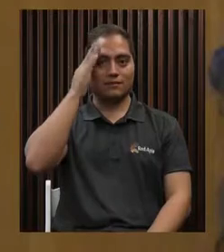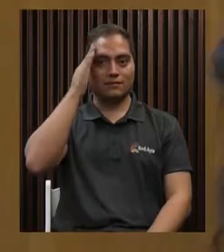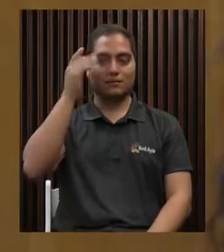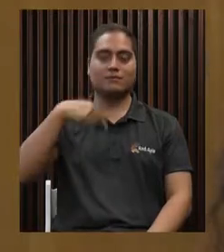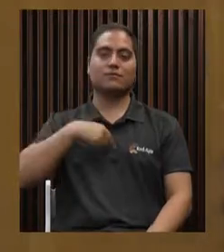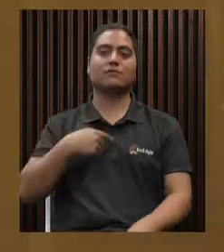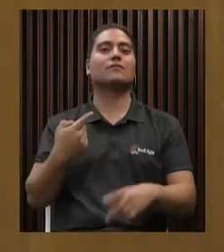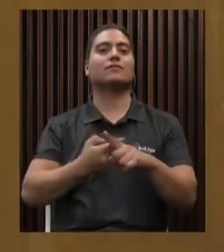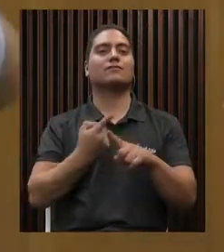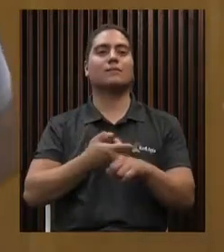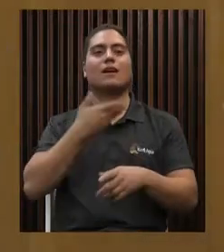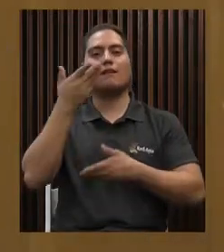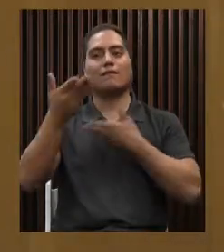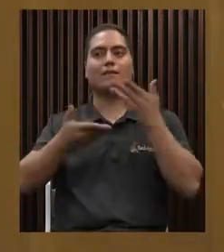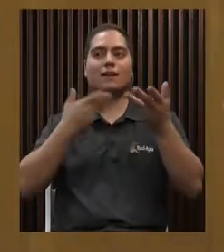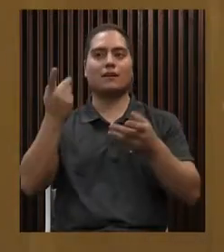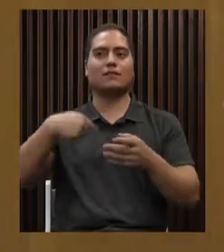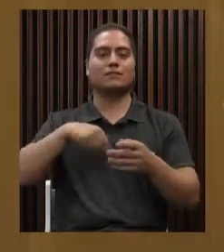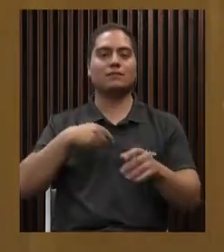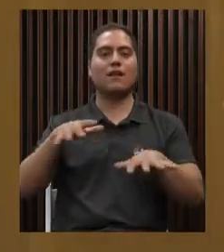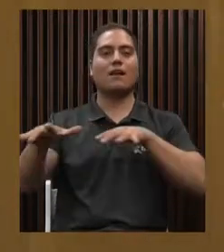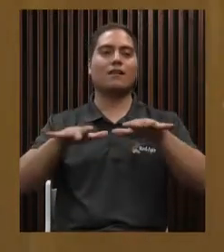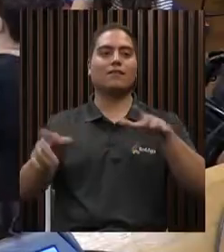hablar respecto a nuestra primera actividad.